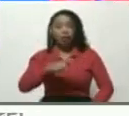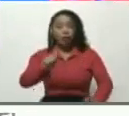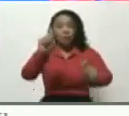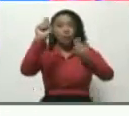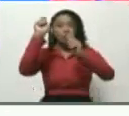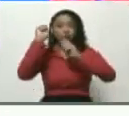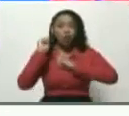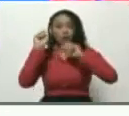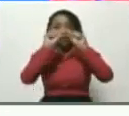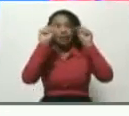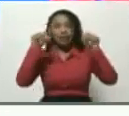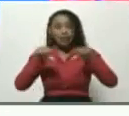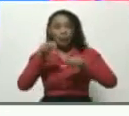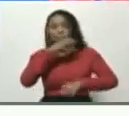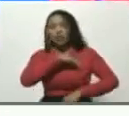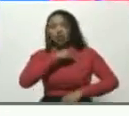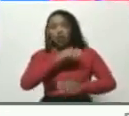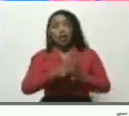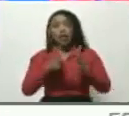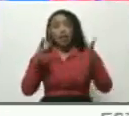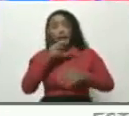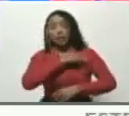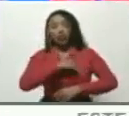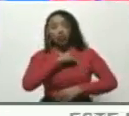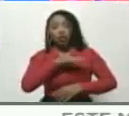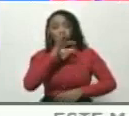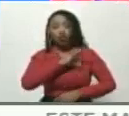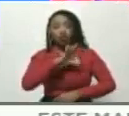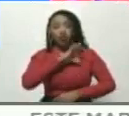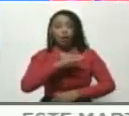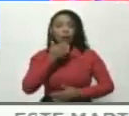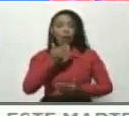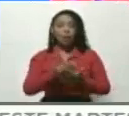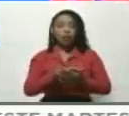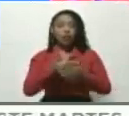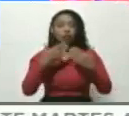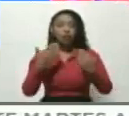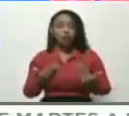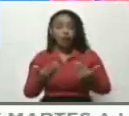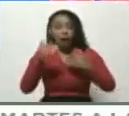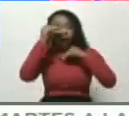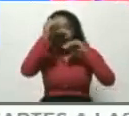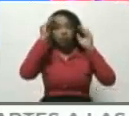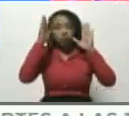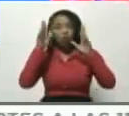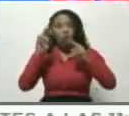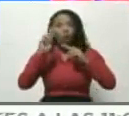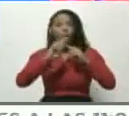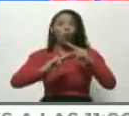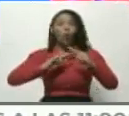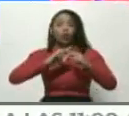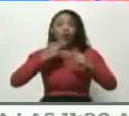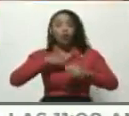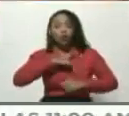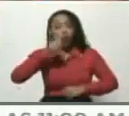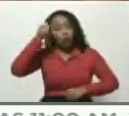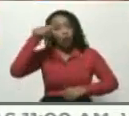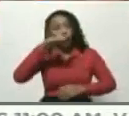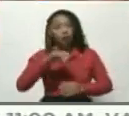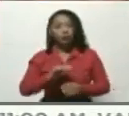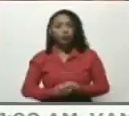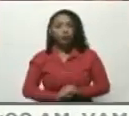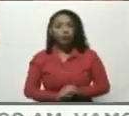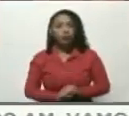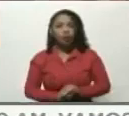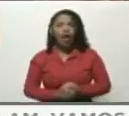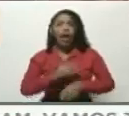sistema de Misiones y grandes Misiones Sociales permitió atender universalmente a nuestro pueblo.